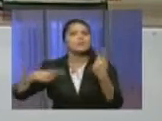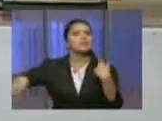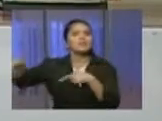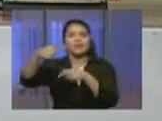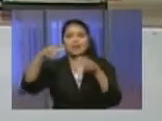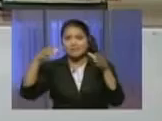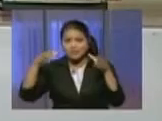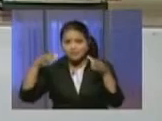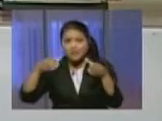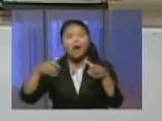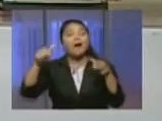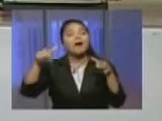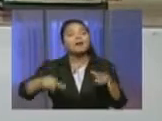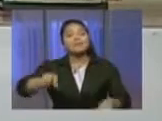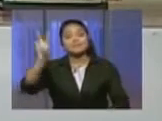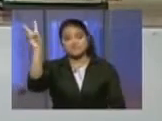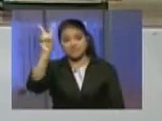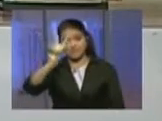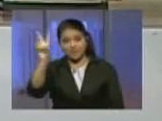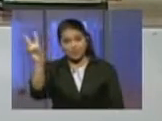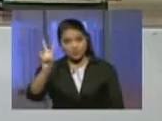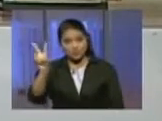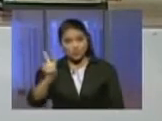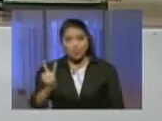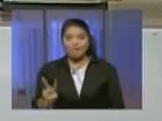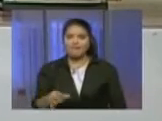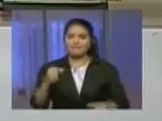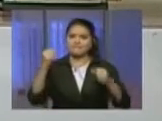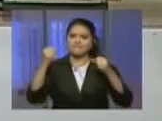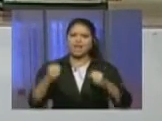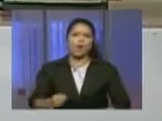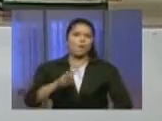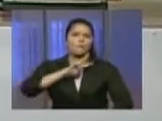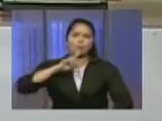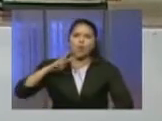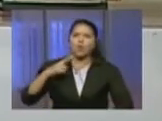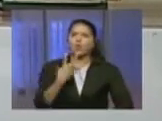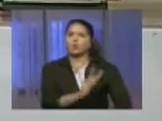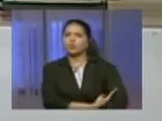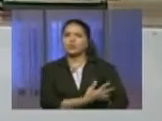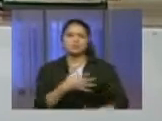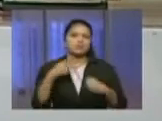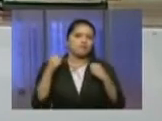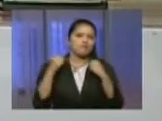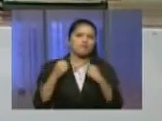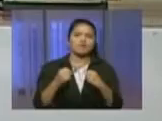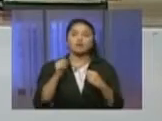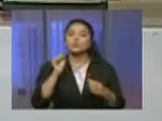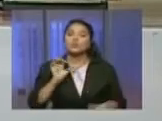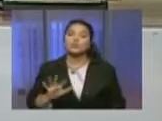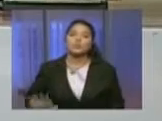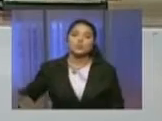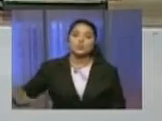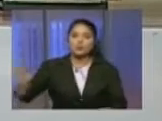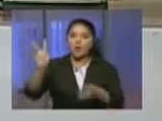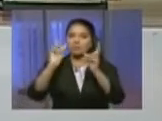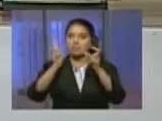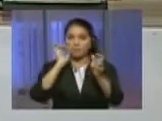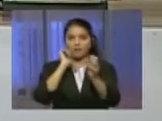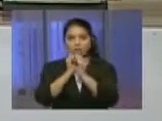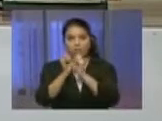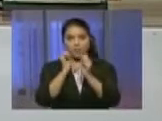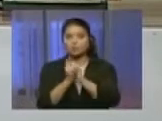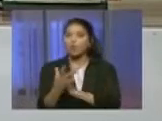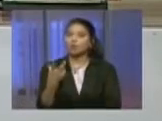ya Venezuela esté colocada como una potencia media a nivel deportivo no